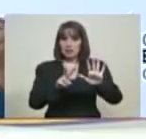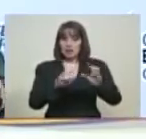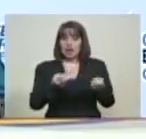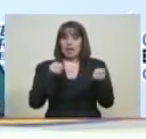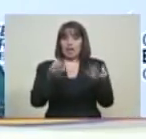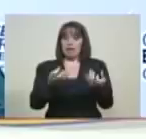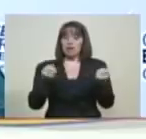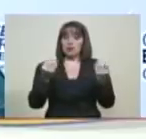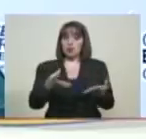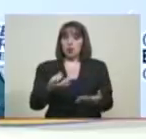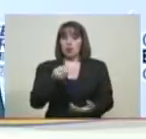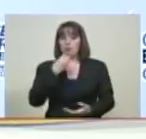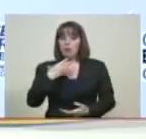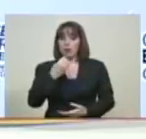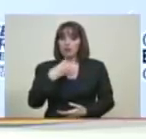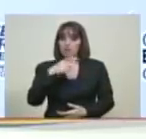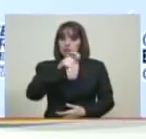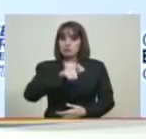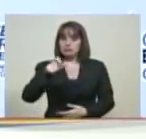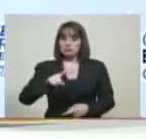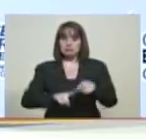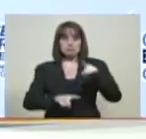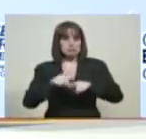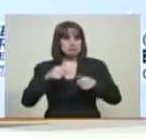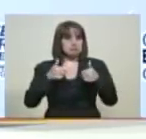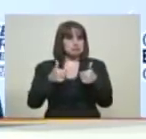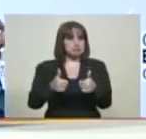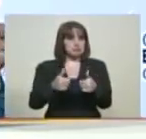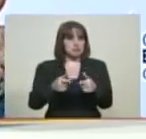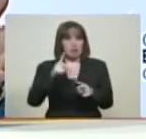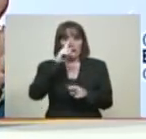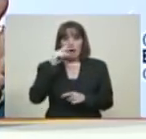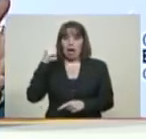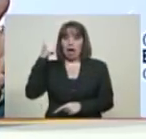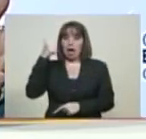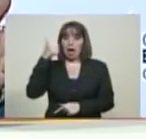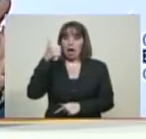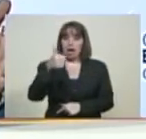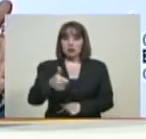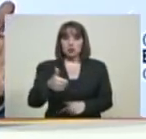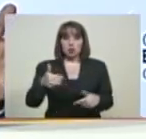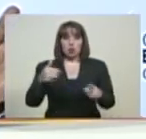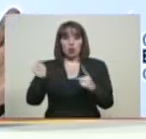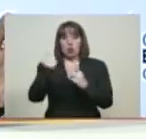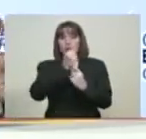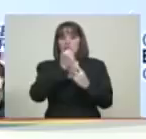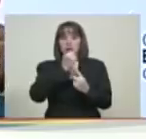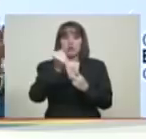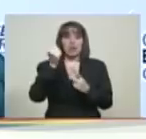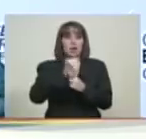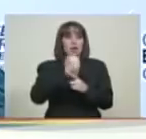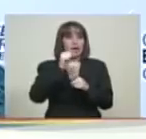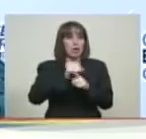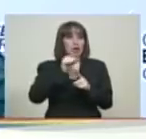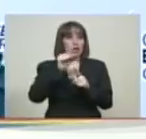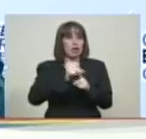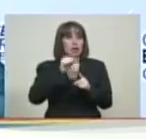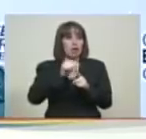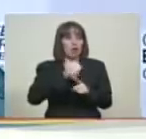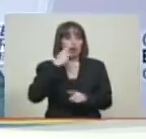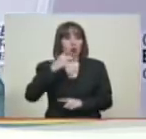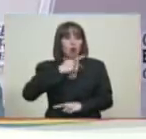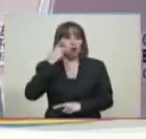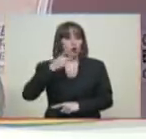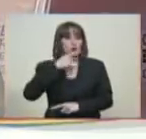beneficios y hubo un período importante de años de lucha política electoral de disputas en el